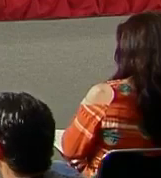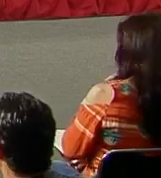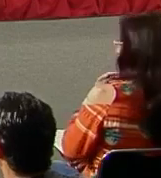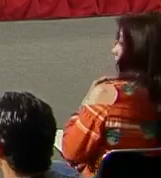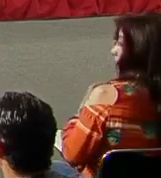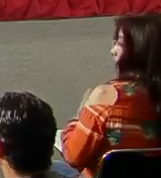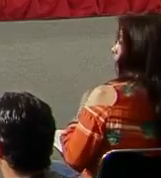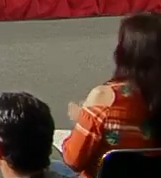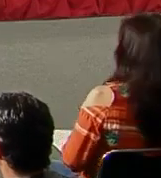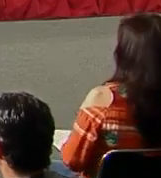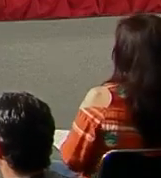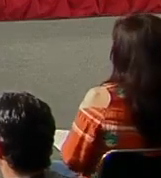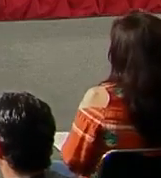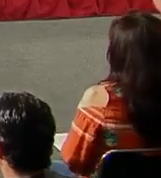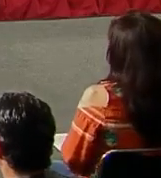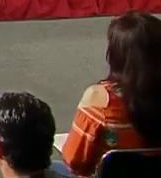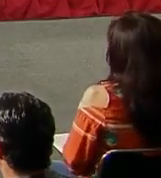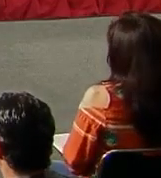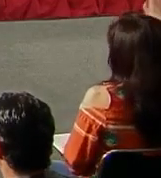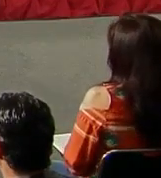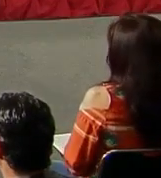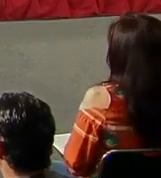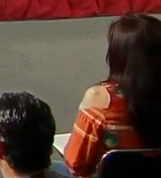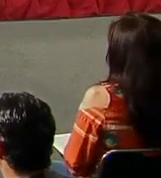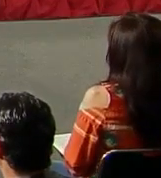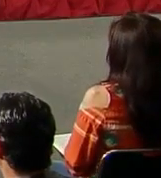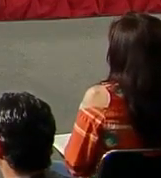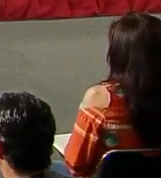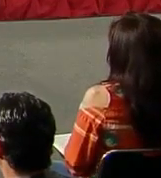de esta enfermedad. Es la última.